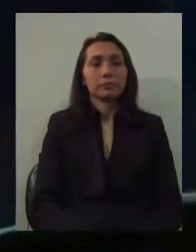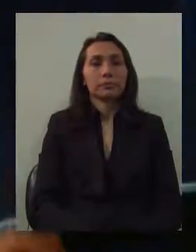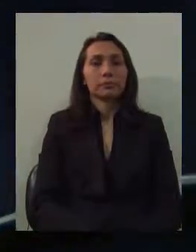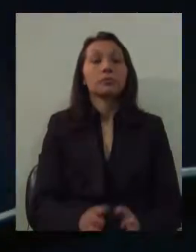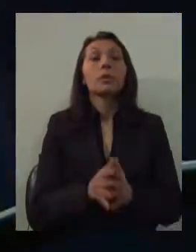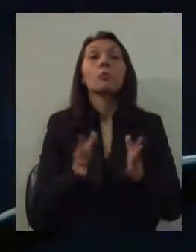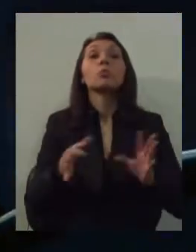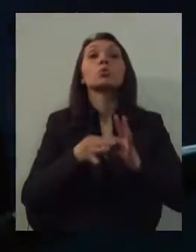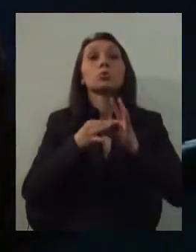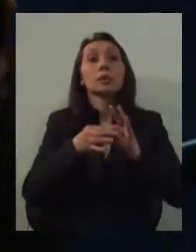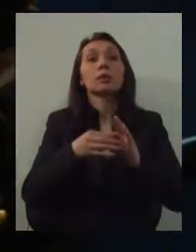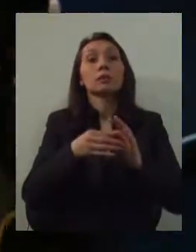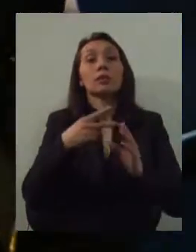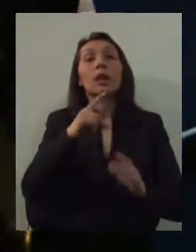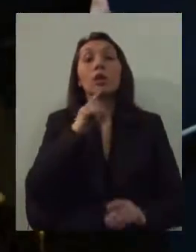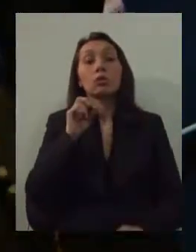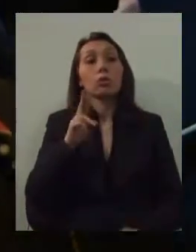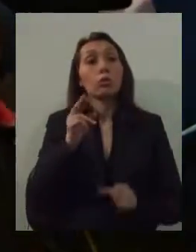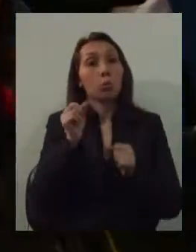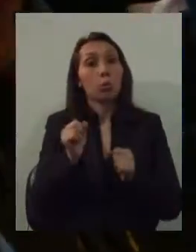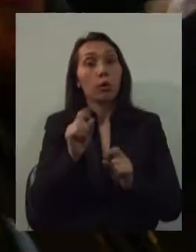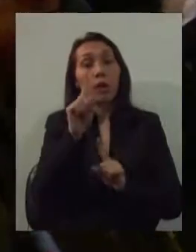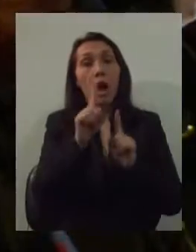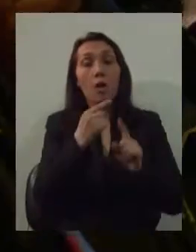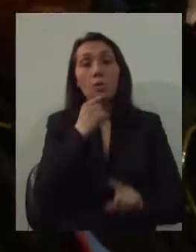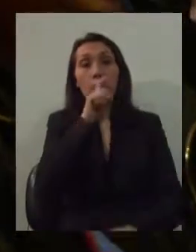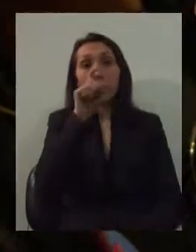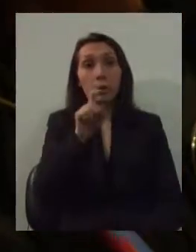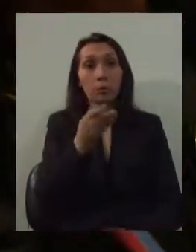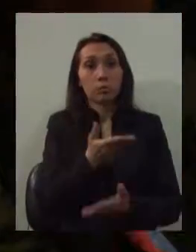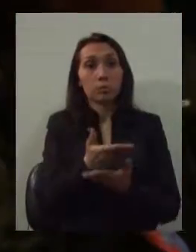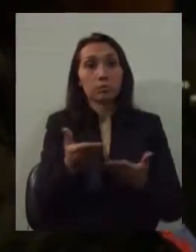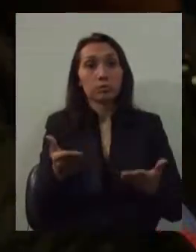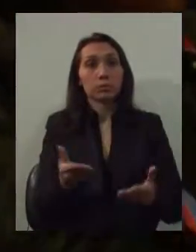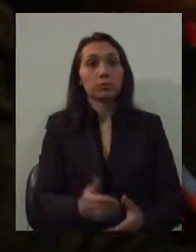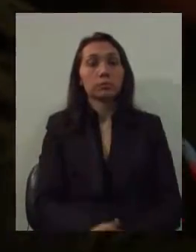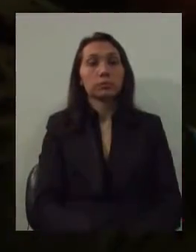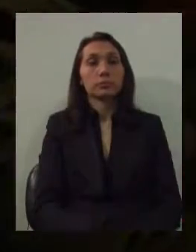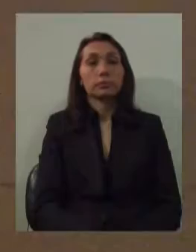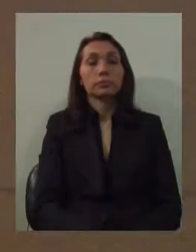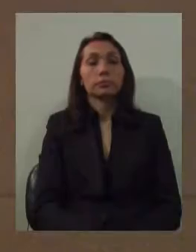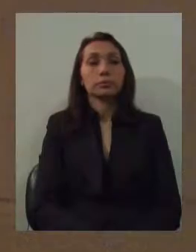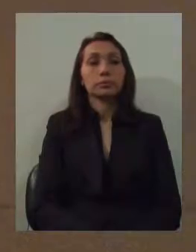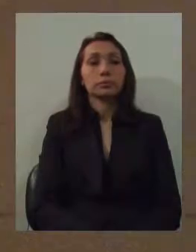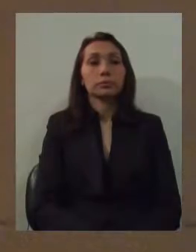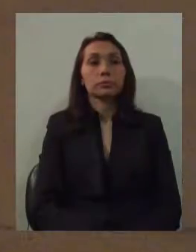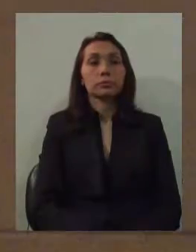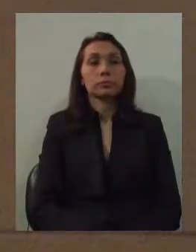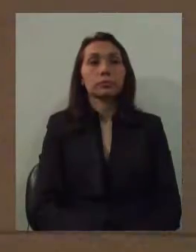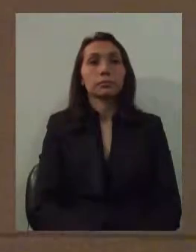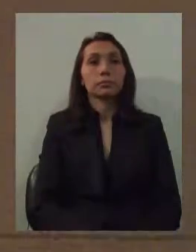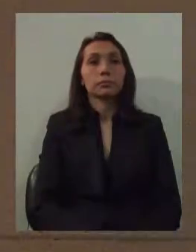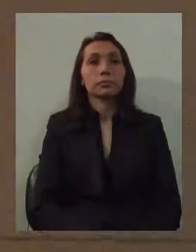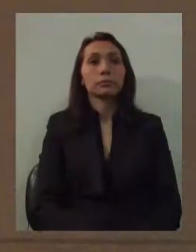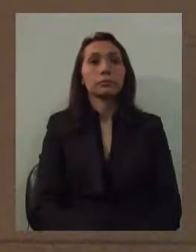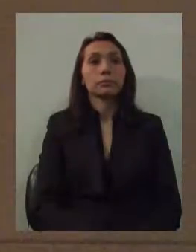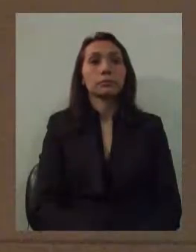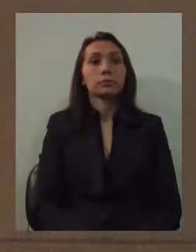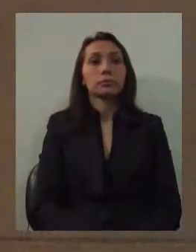Muchas gracias, don Héctor. Está la posibilidad de, si hay alguna consulta de los asistentes, poder hacerla a ambos participantes.